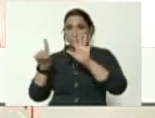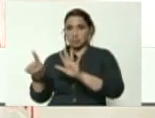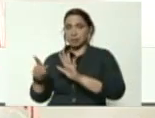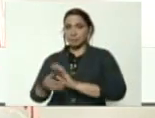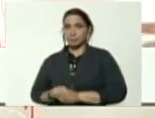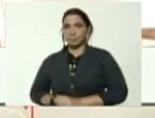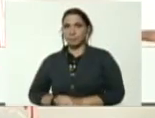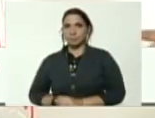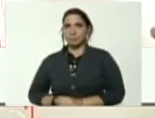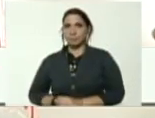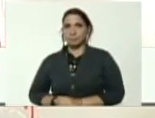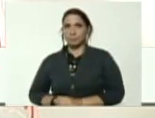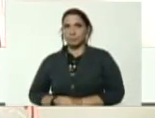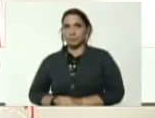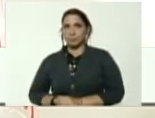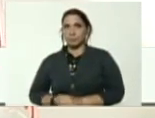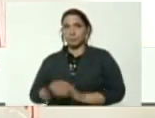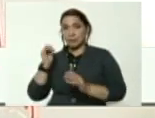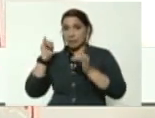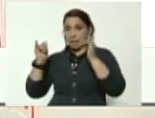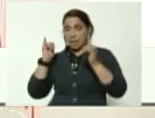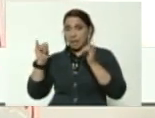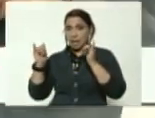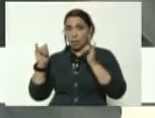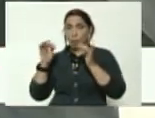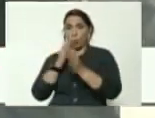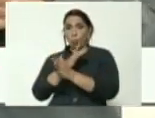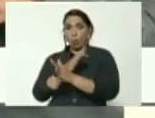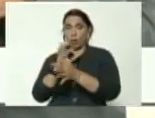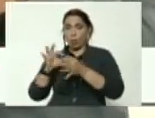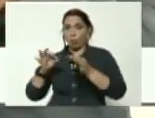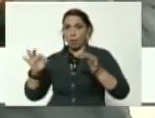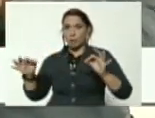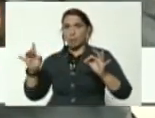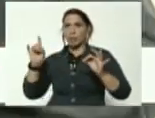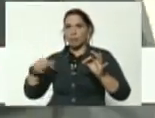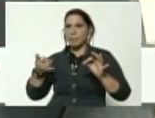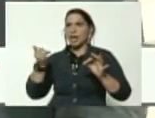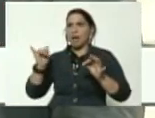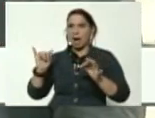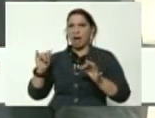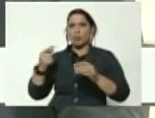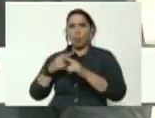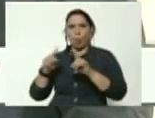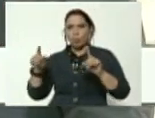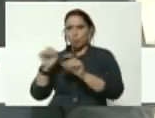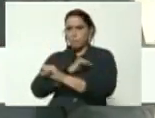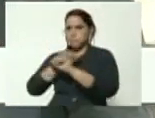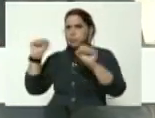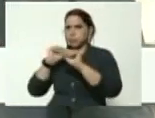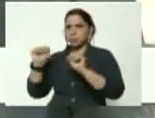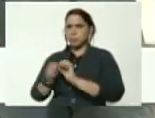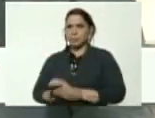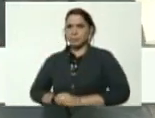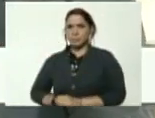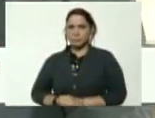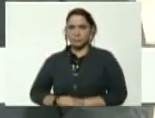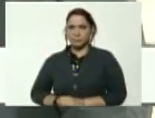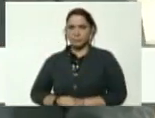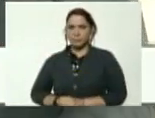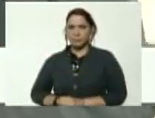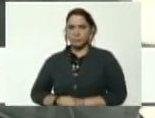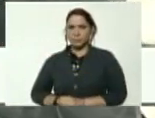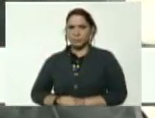ocasión de la celebración de los Juegos Olímpicos en Atlanta, hay otro dispositivo que se coloca en un